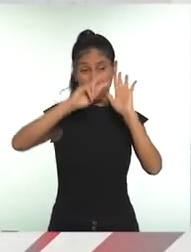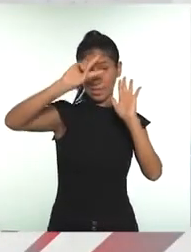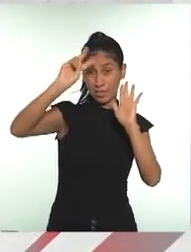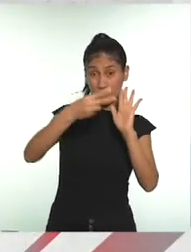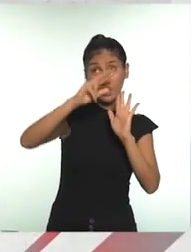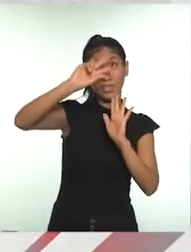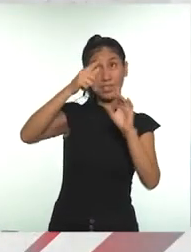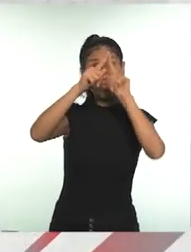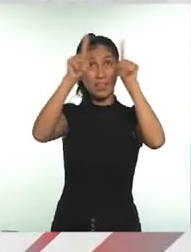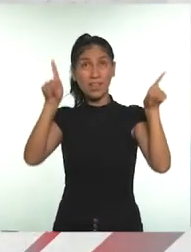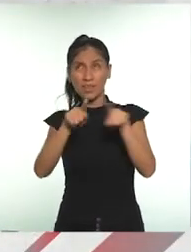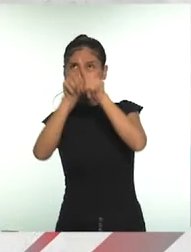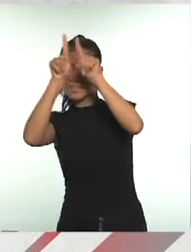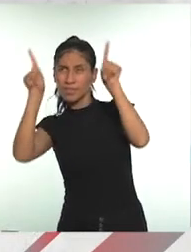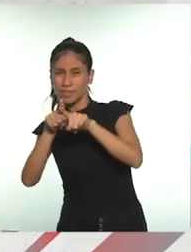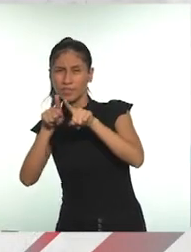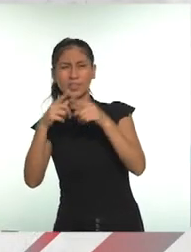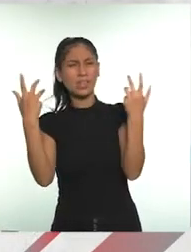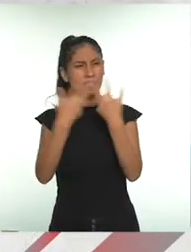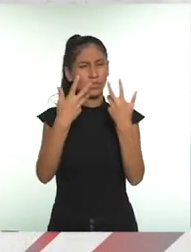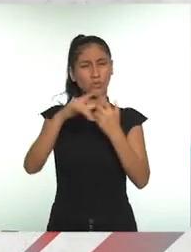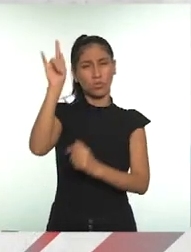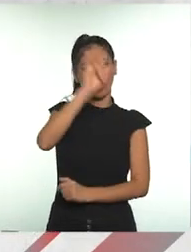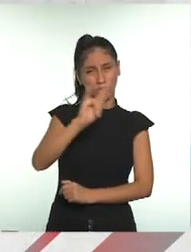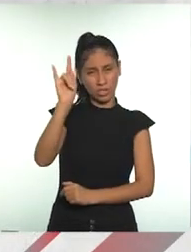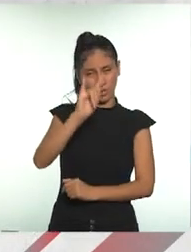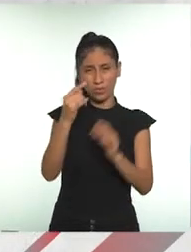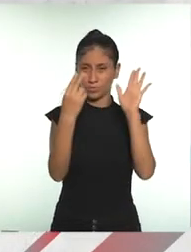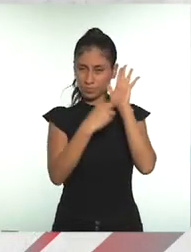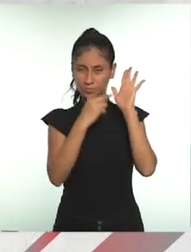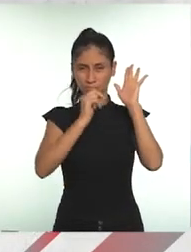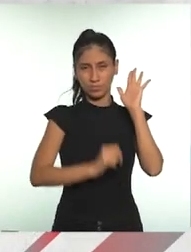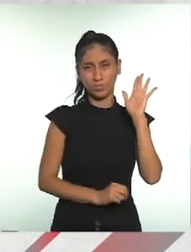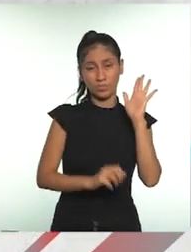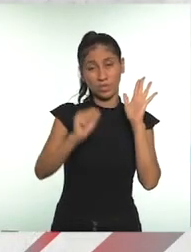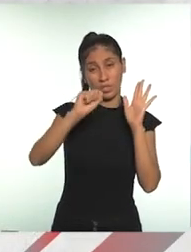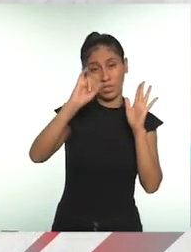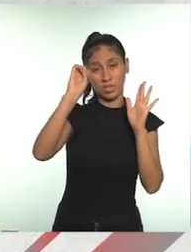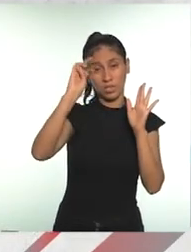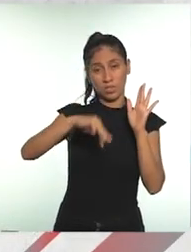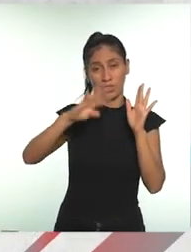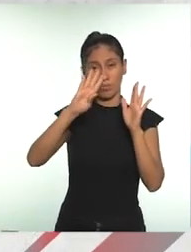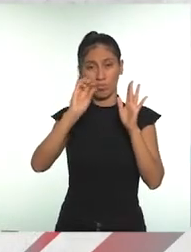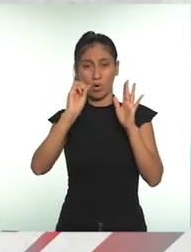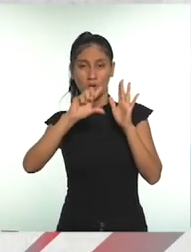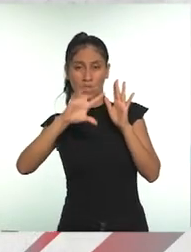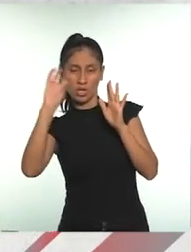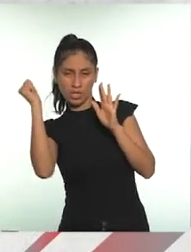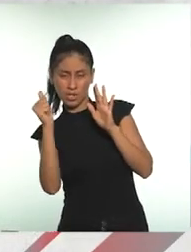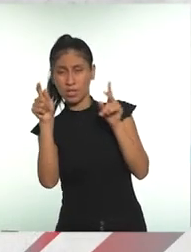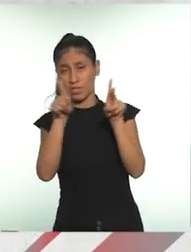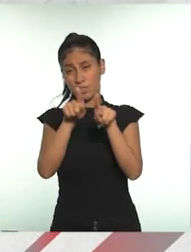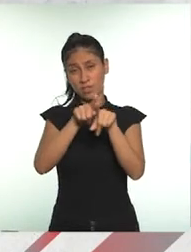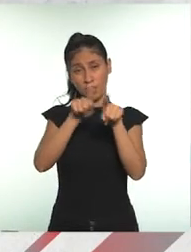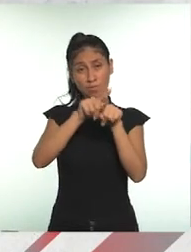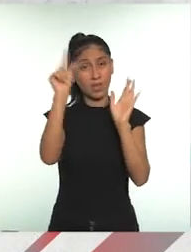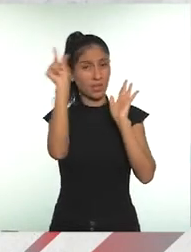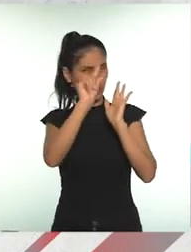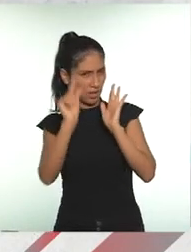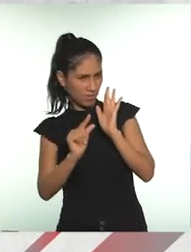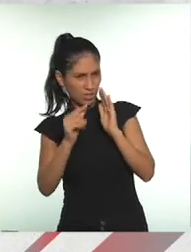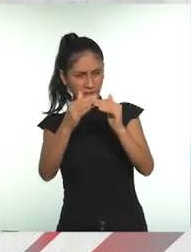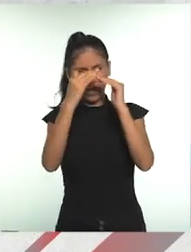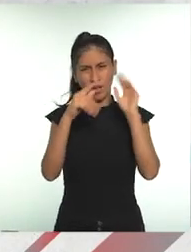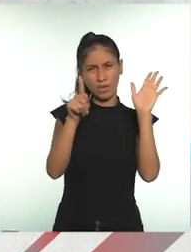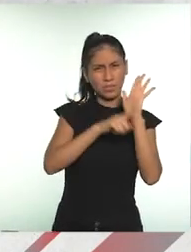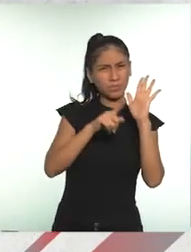se realiza la representación matemática usando intervalos mediante sus notaciones, simbólica y gráfica. para el caso de insuficiencia